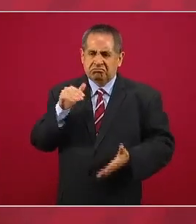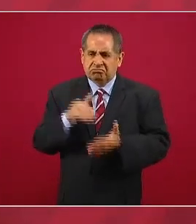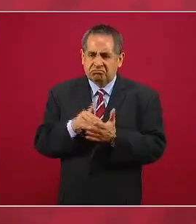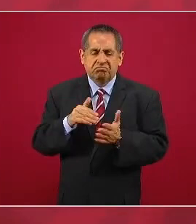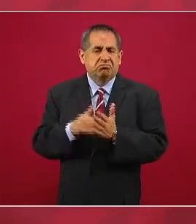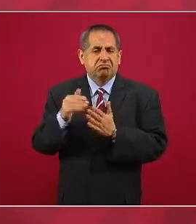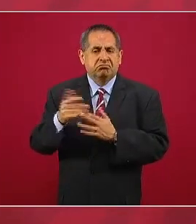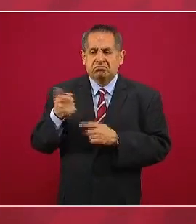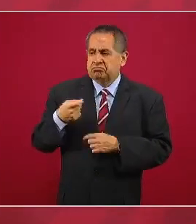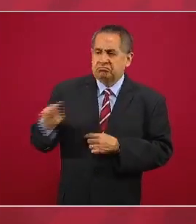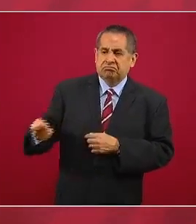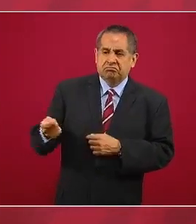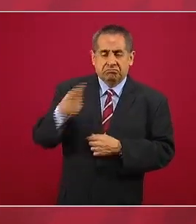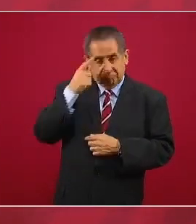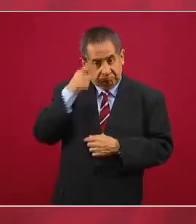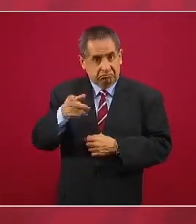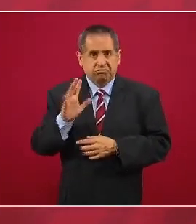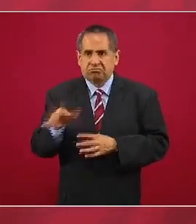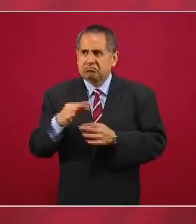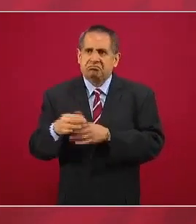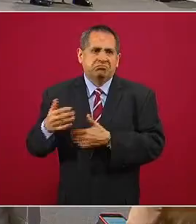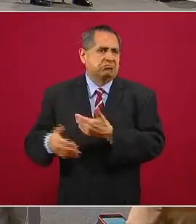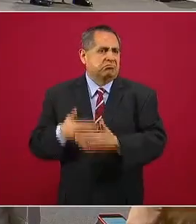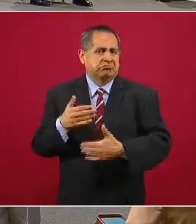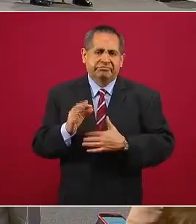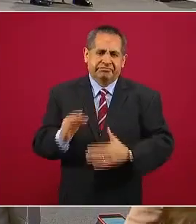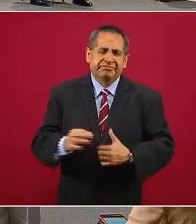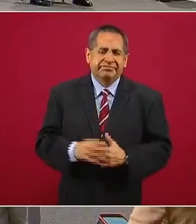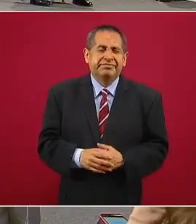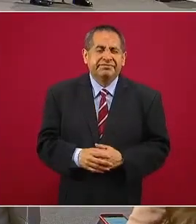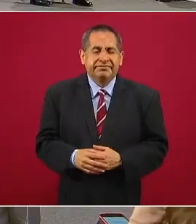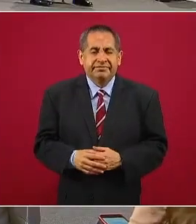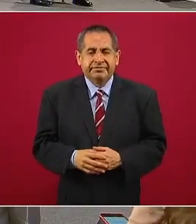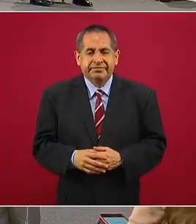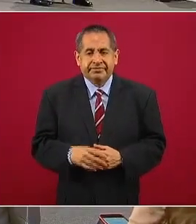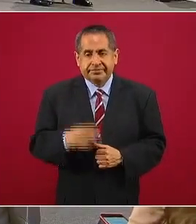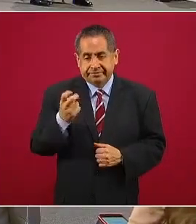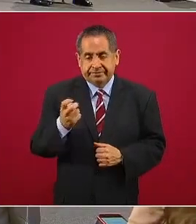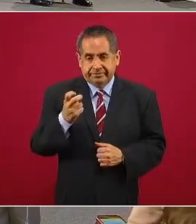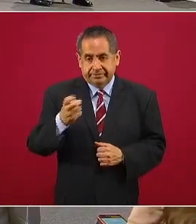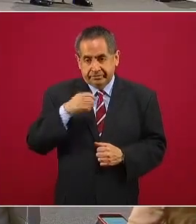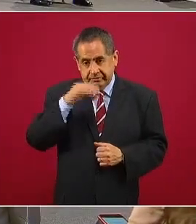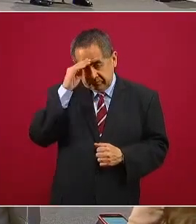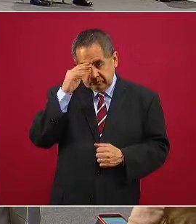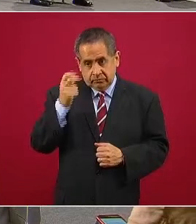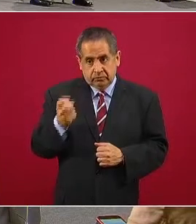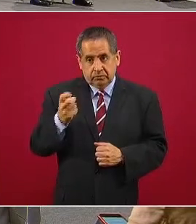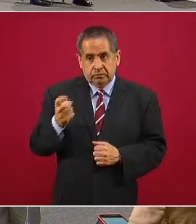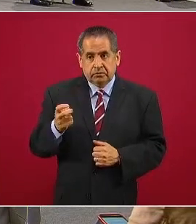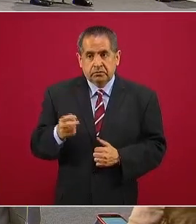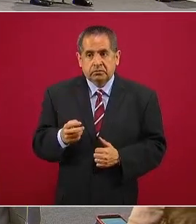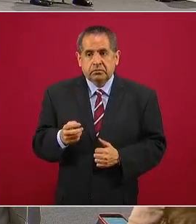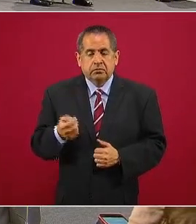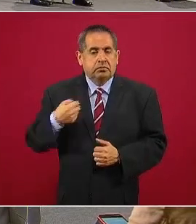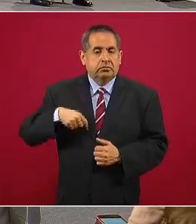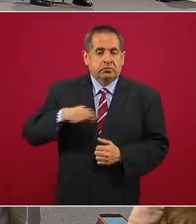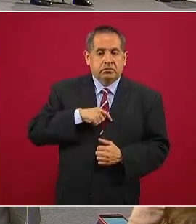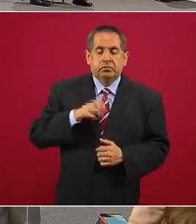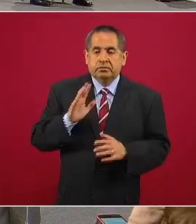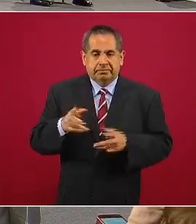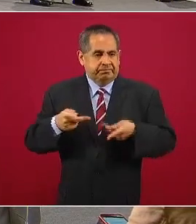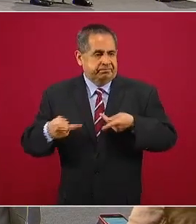5,000 millones de pesos. Entonces, por eso estamos